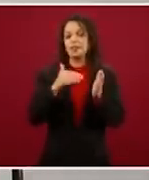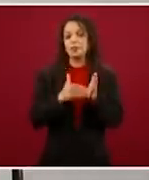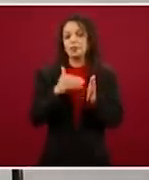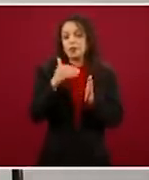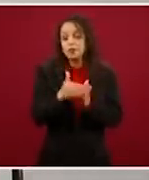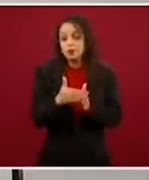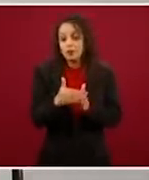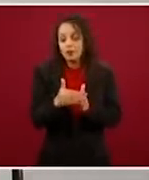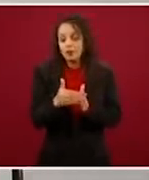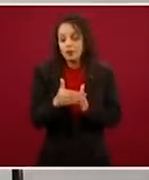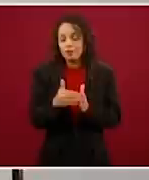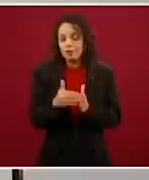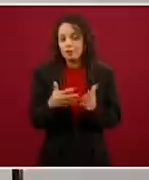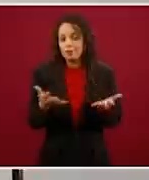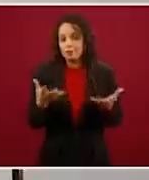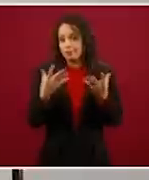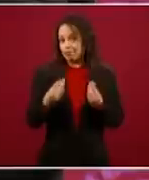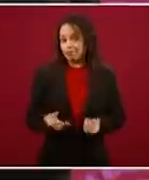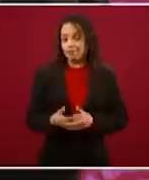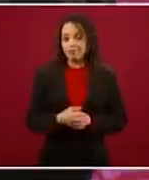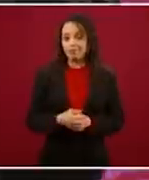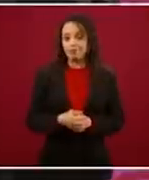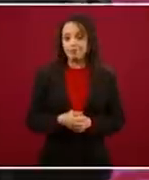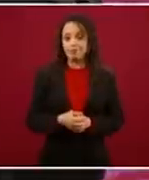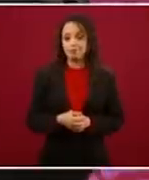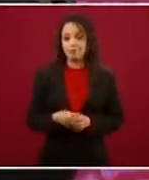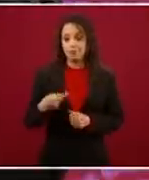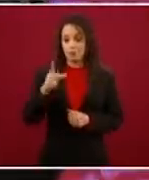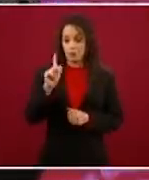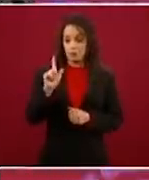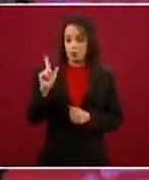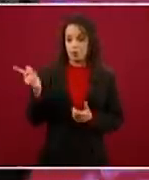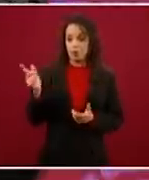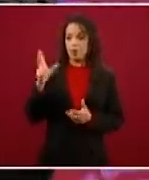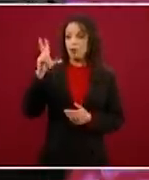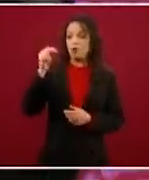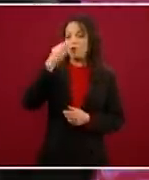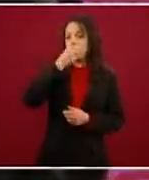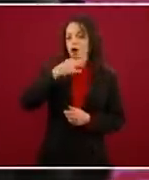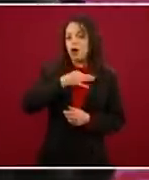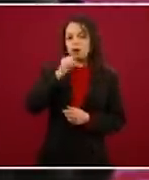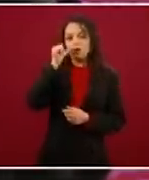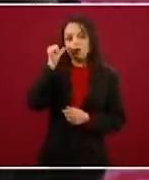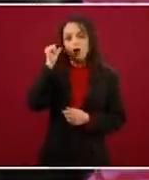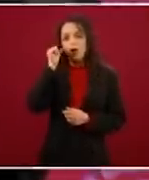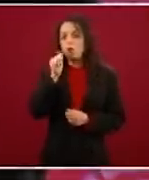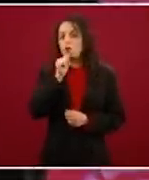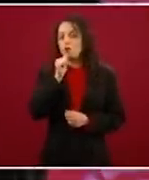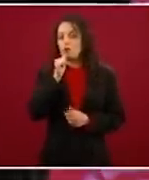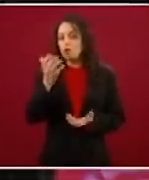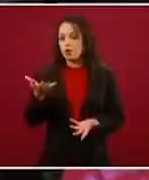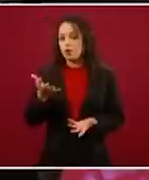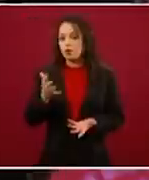lunes, pero esto no me lo informaron ayer, esto desde